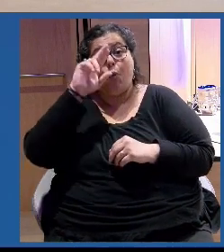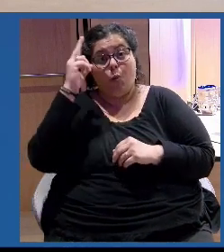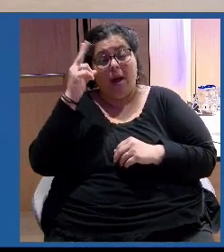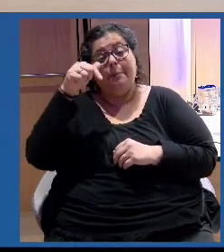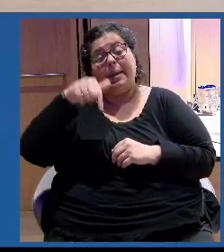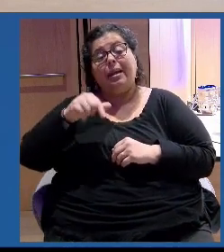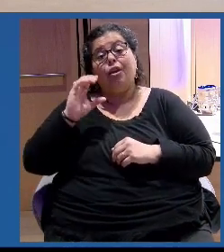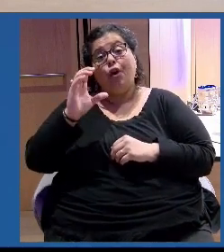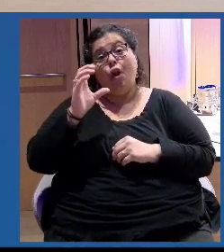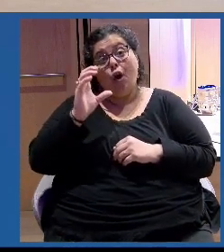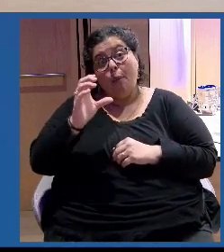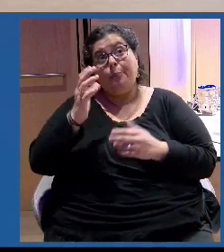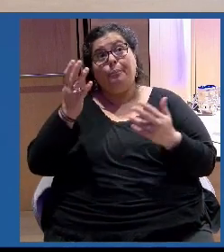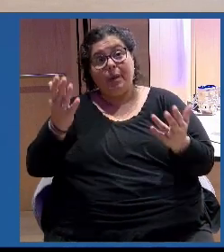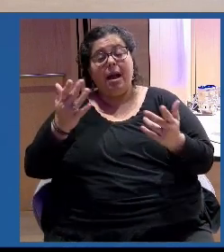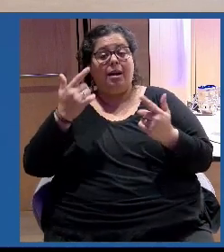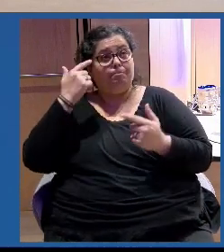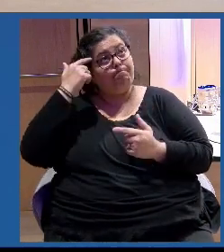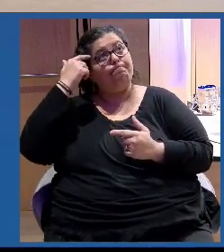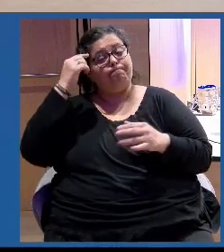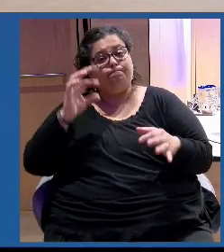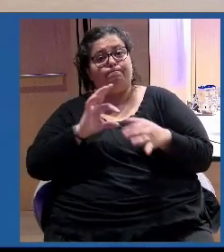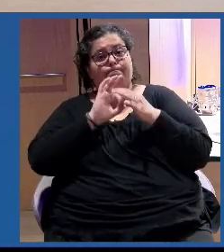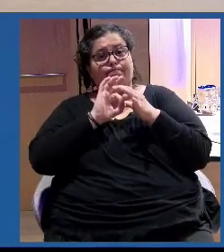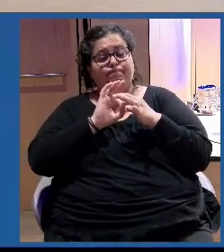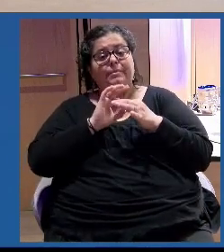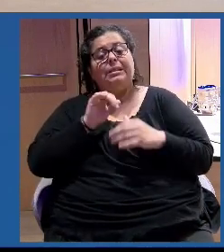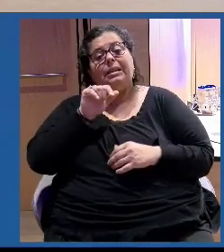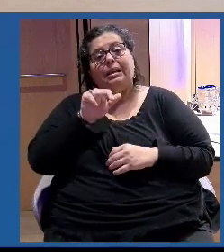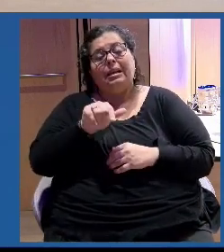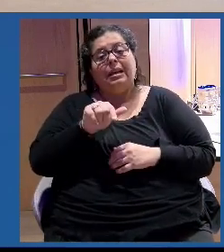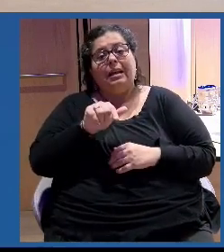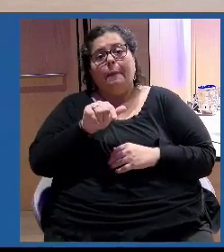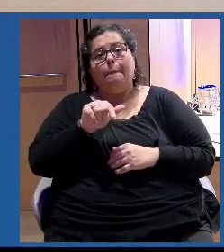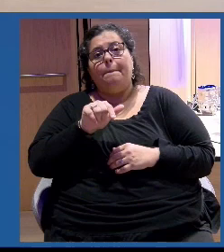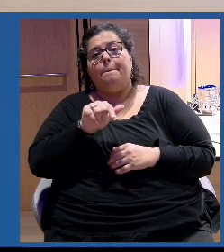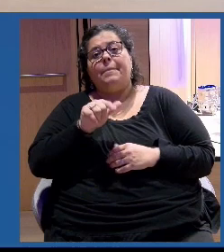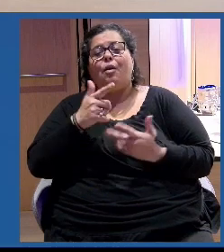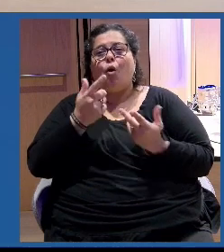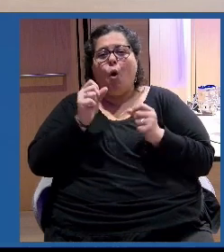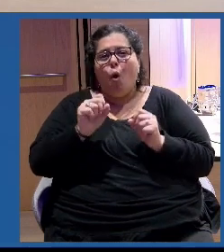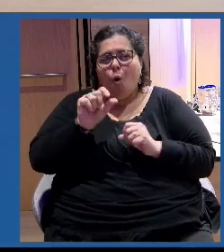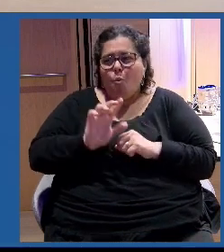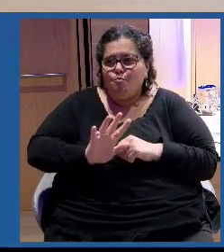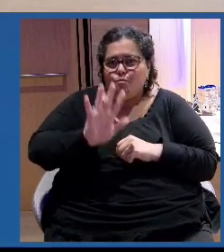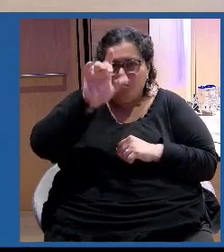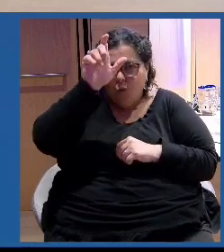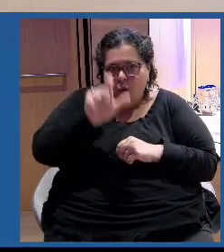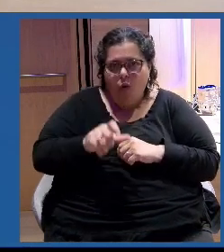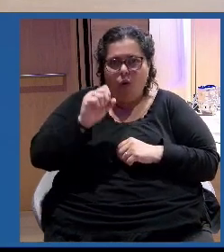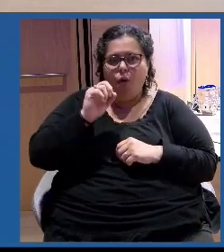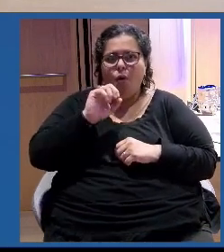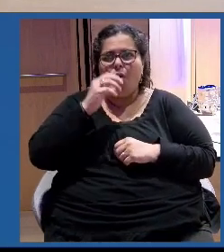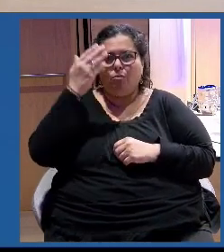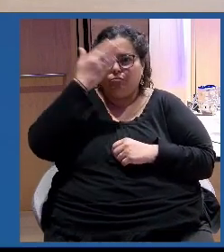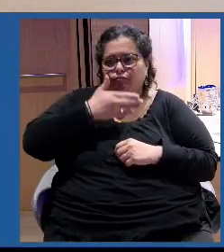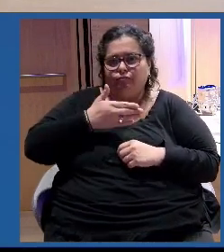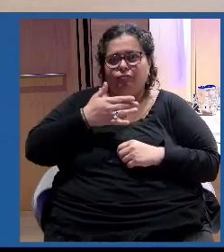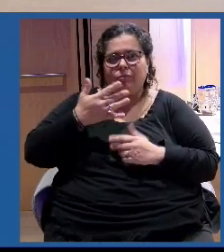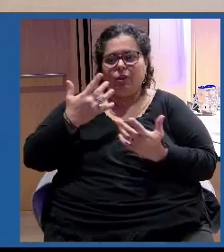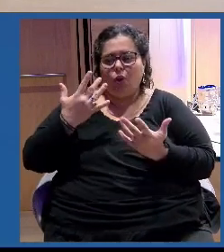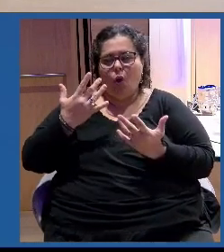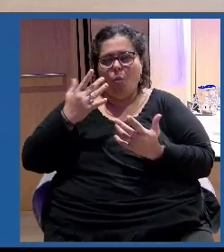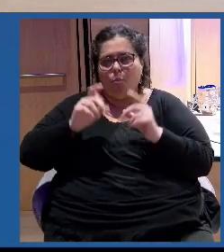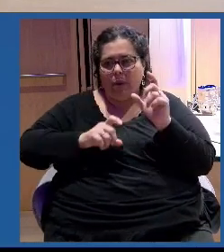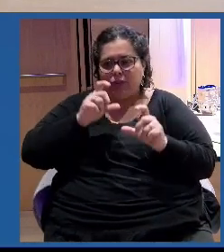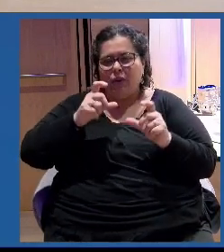lo asociamos, o se suele asociar desde el estereotipo, a dos cosas. Afro es el que es